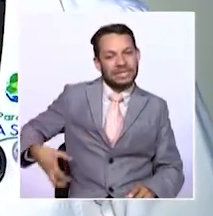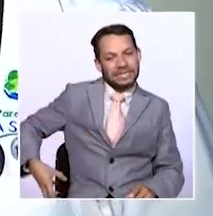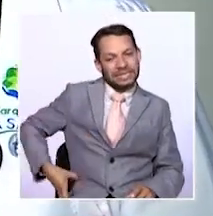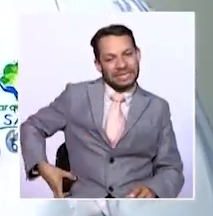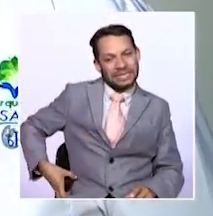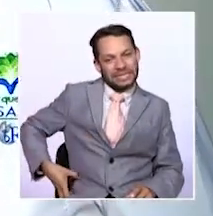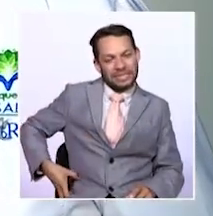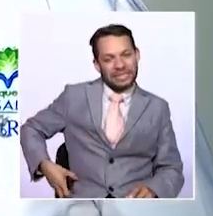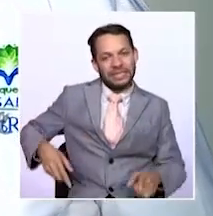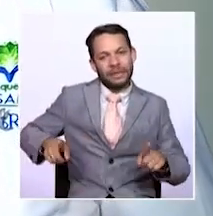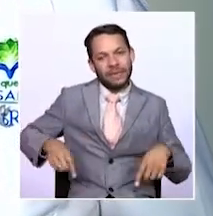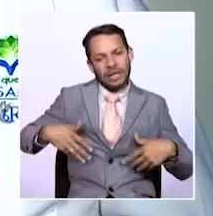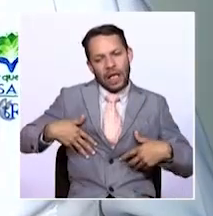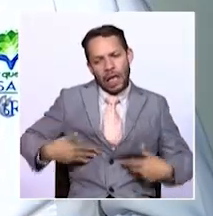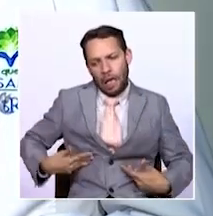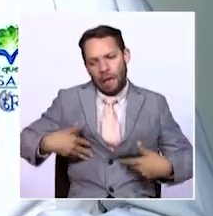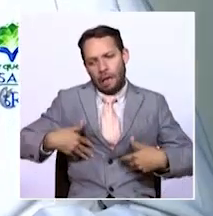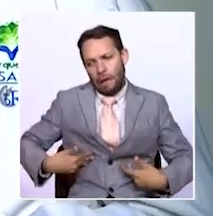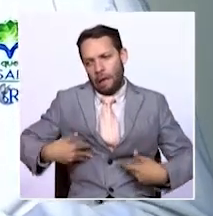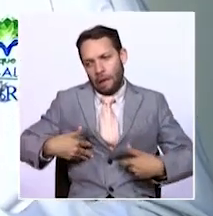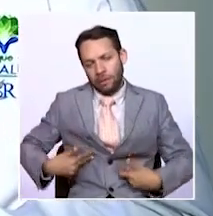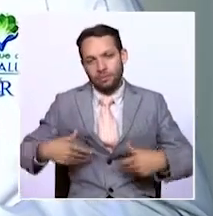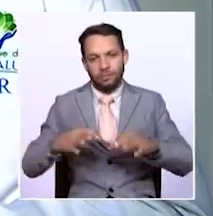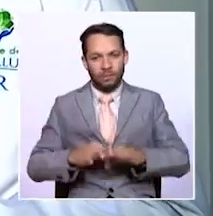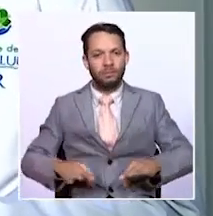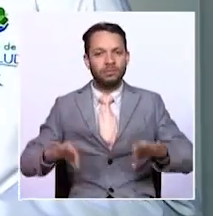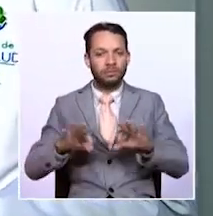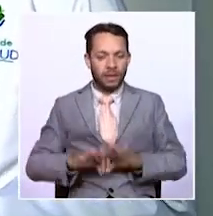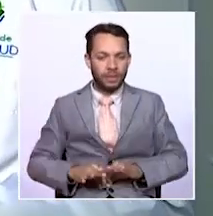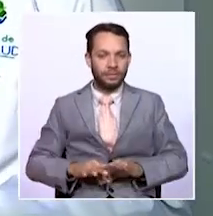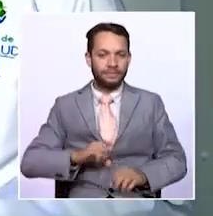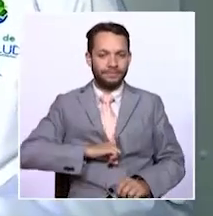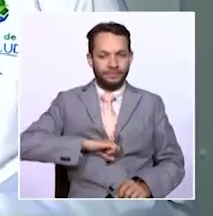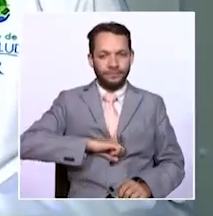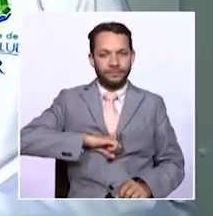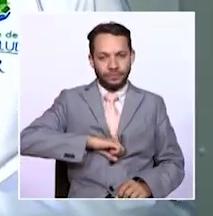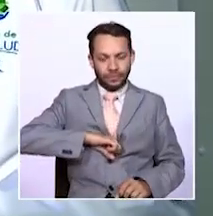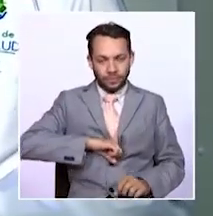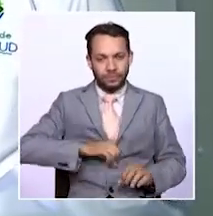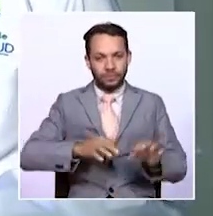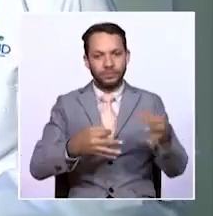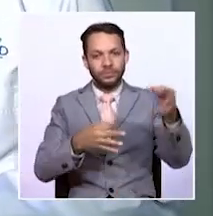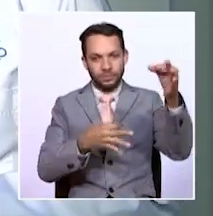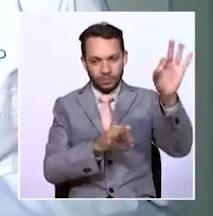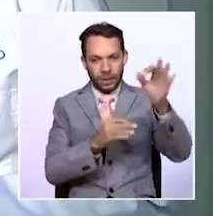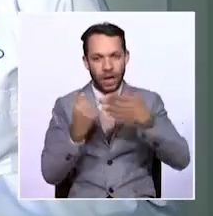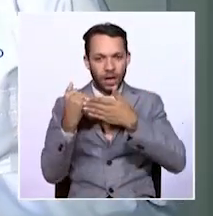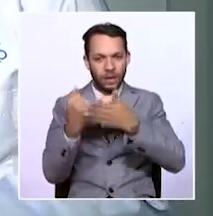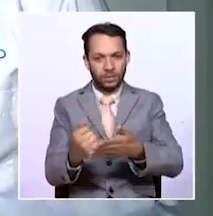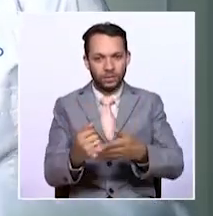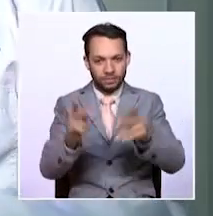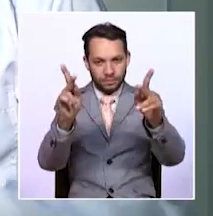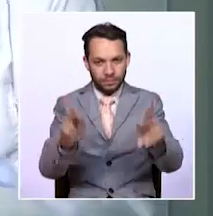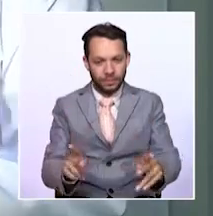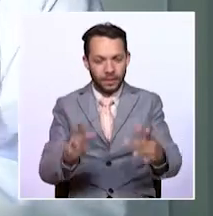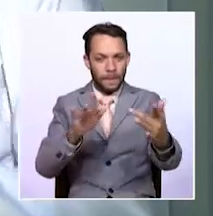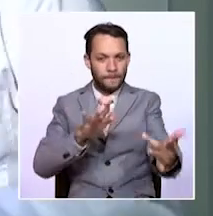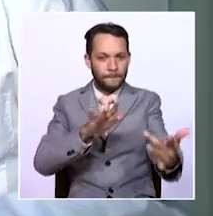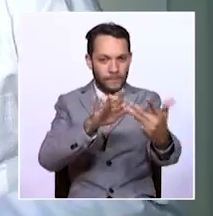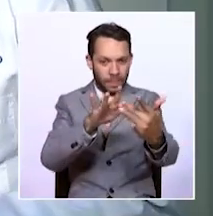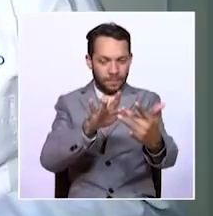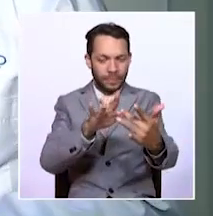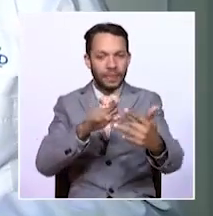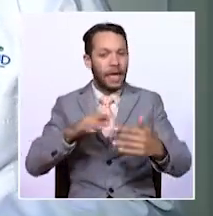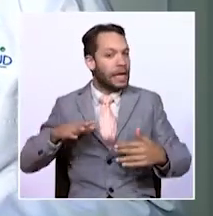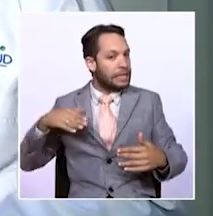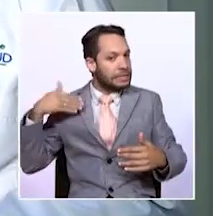y pues por esa razón la ecografía es un pilar muy importante a la hora de hacer diagnósticos diferenciales. Y después de implementarse pues